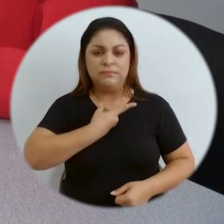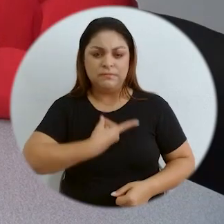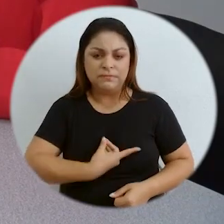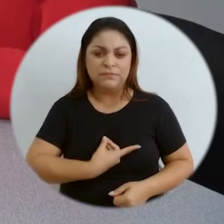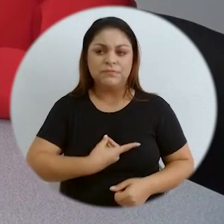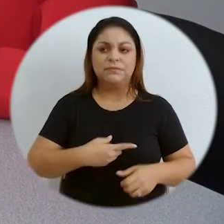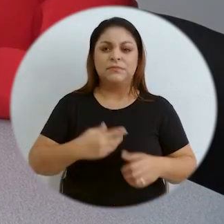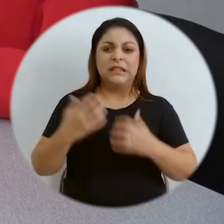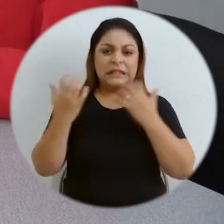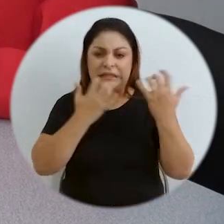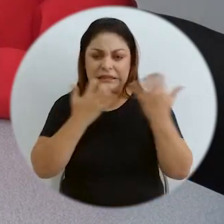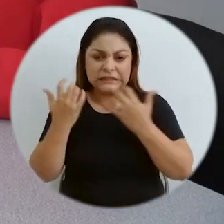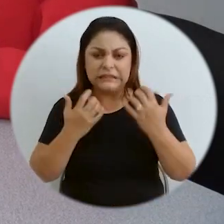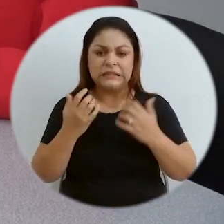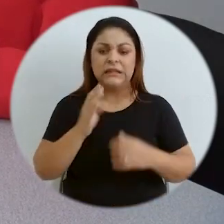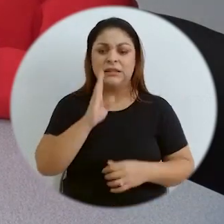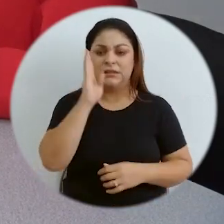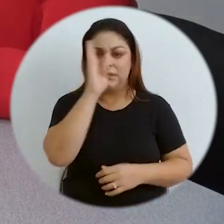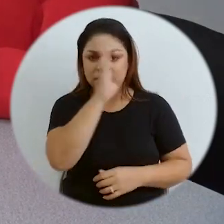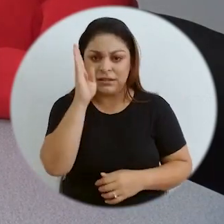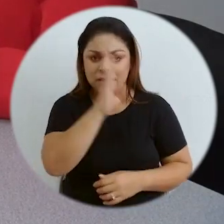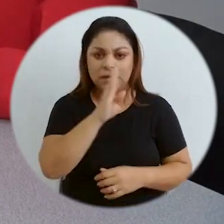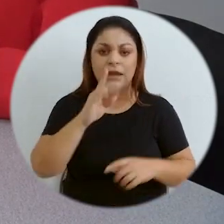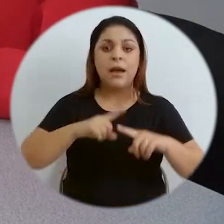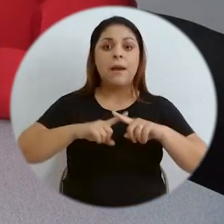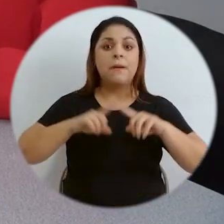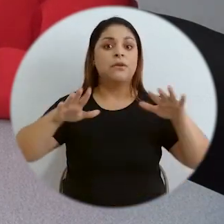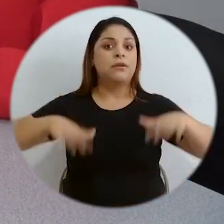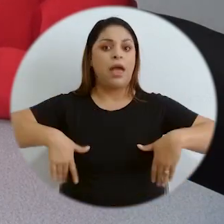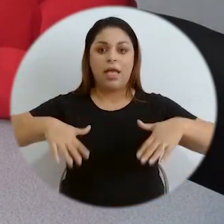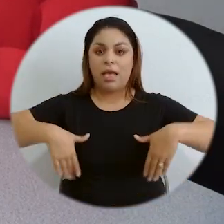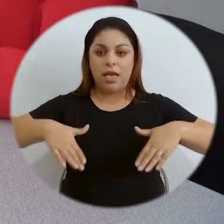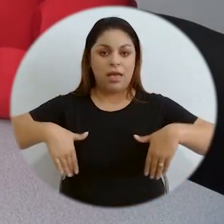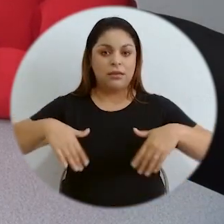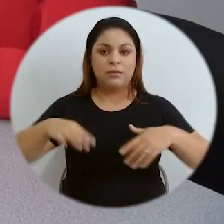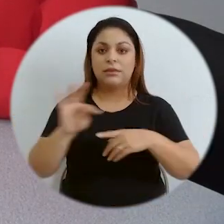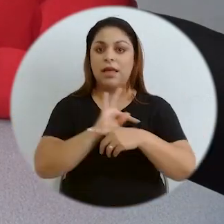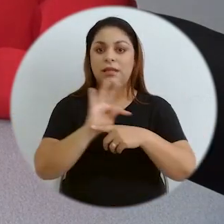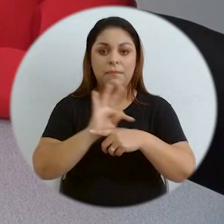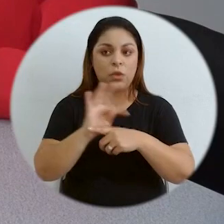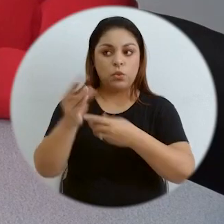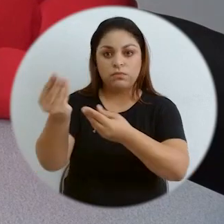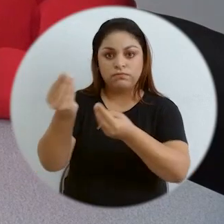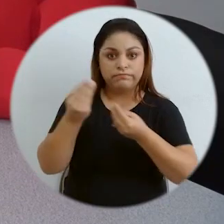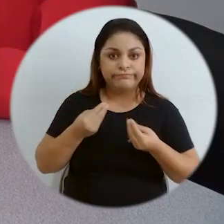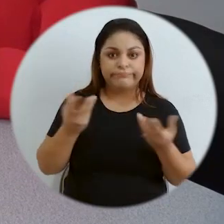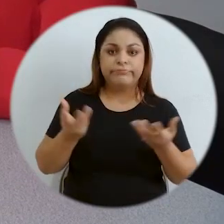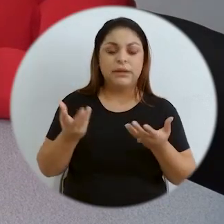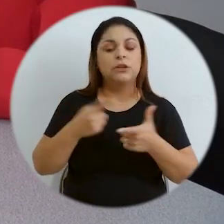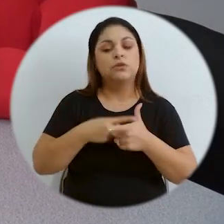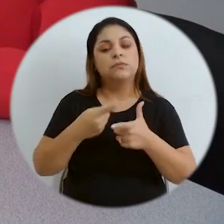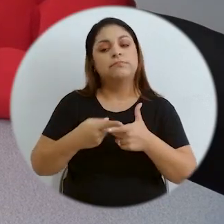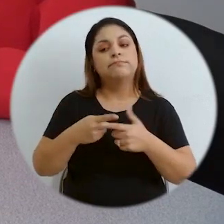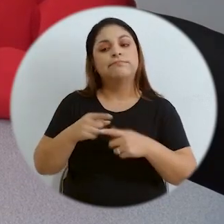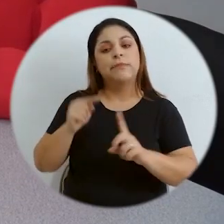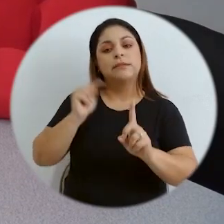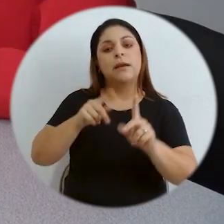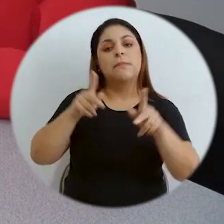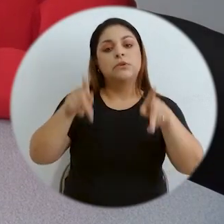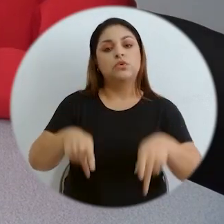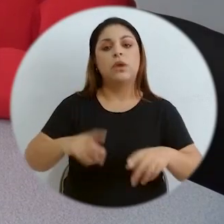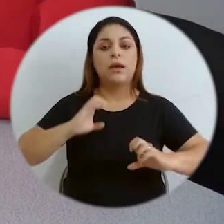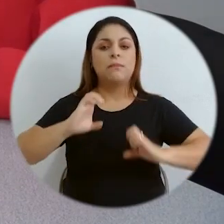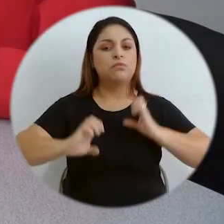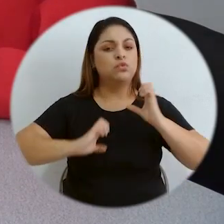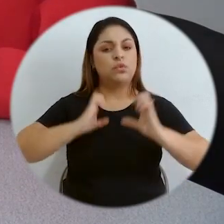de ansiedad, de bipolaridad, por ejemplo, pero que no haya tenido el tratamiento adecuado. Entonces es una persona que